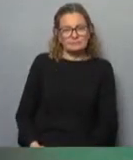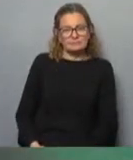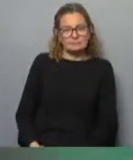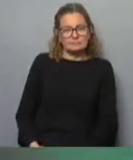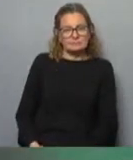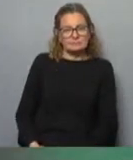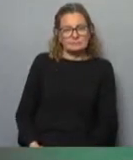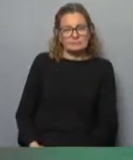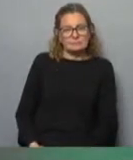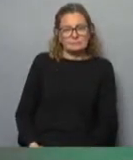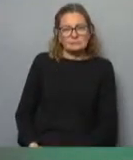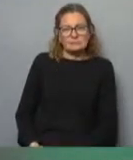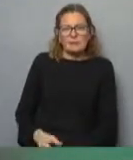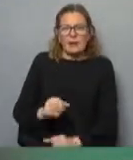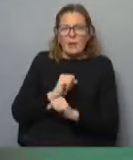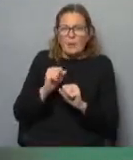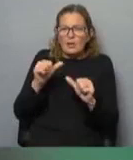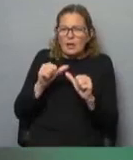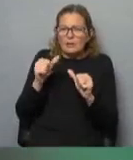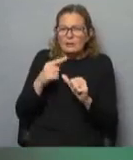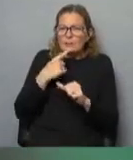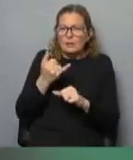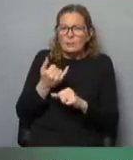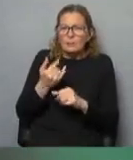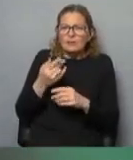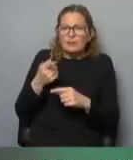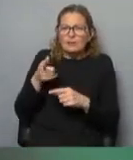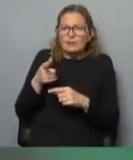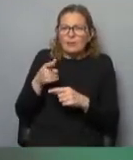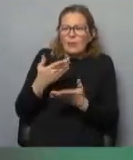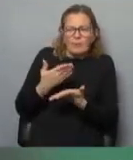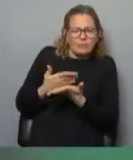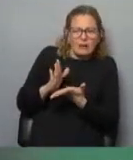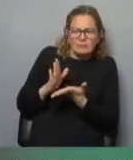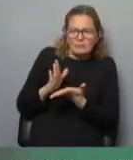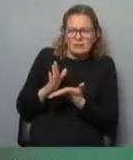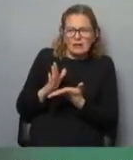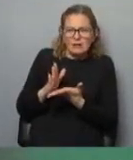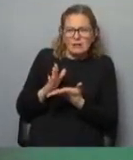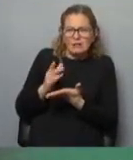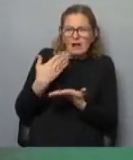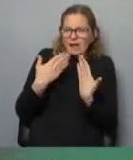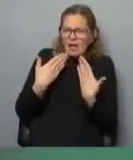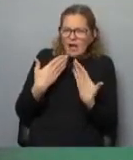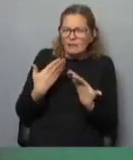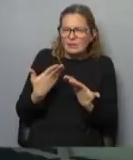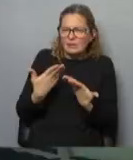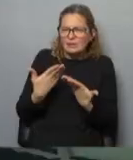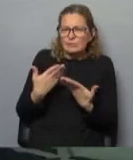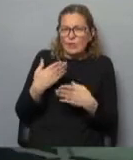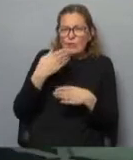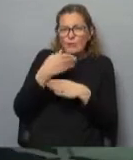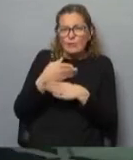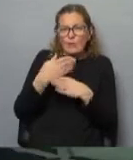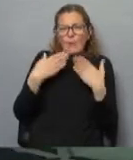bueno y qué se puede hacer julieta para evitar esa indiferencia de la que hablaba nosotros fuimos a